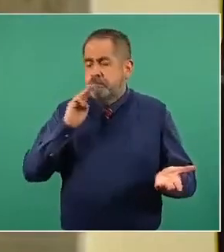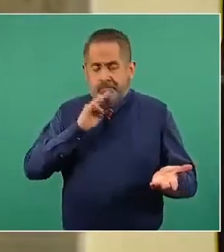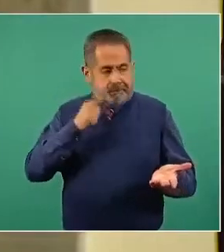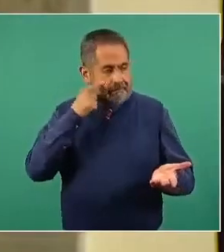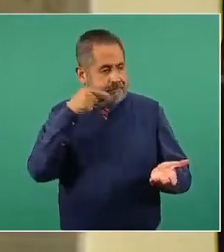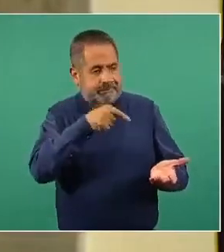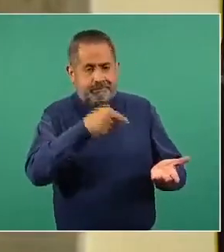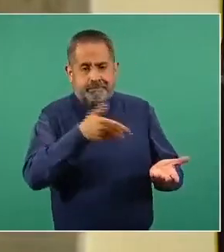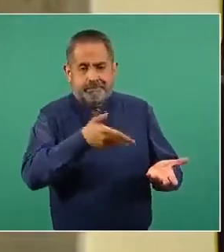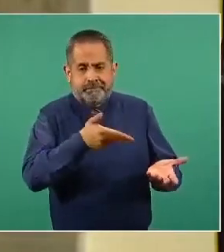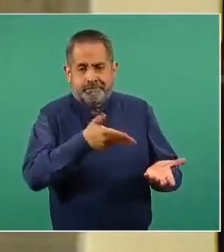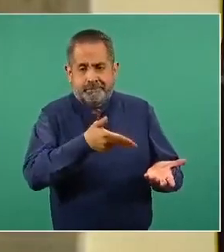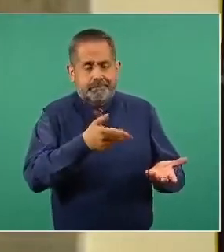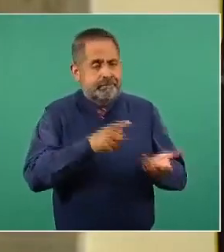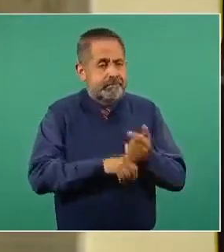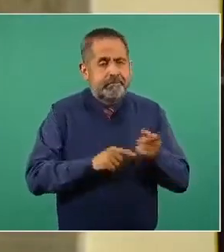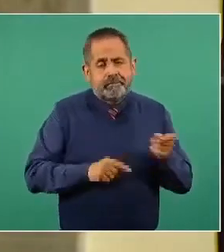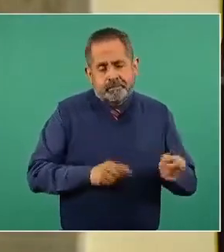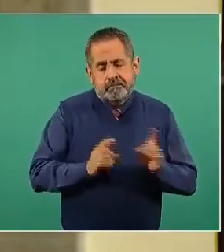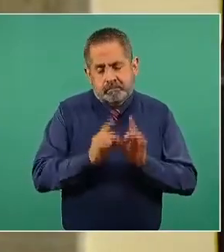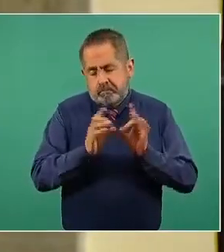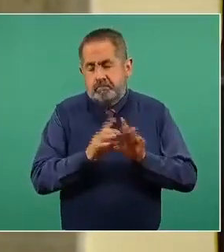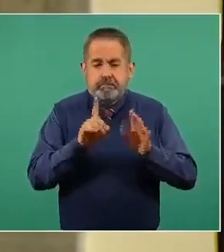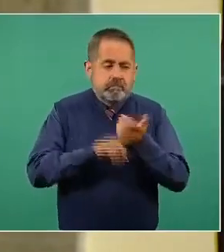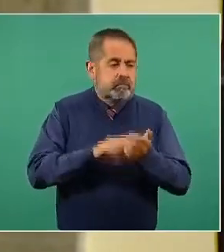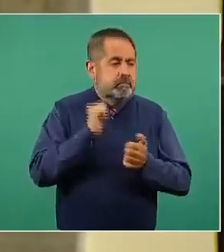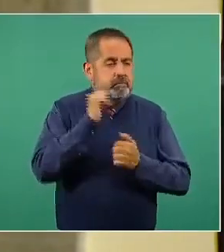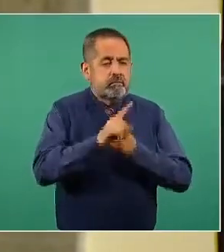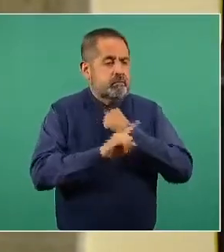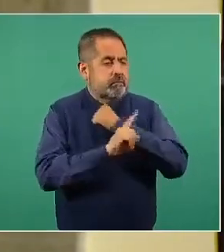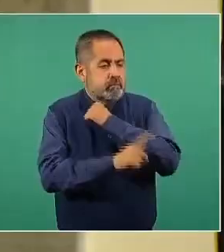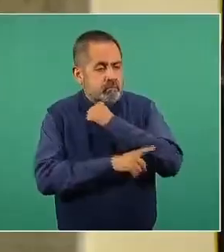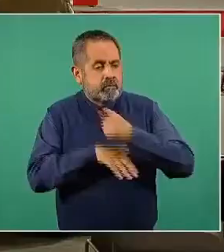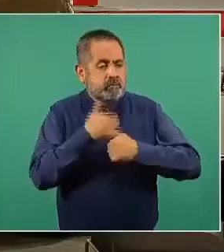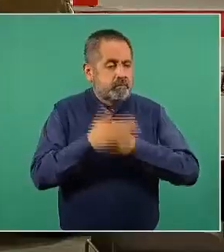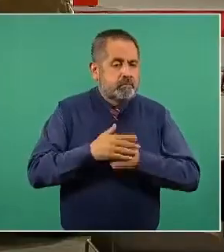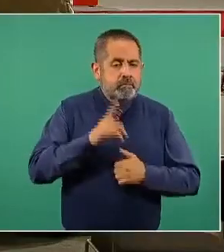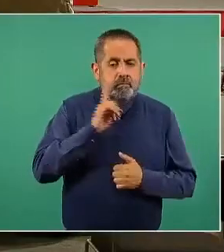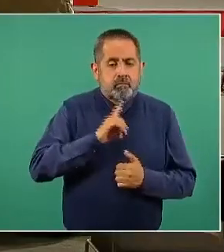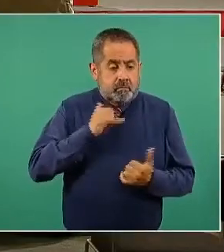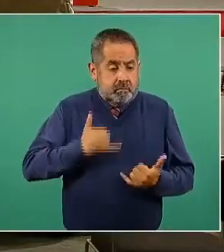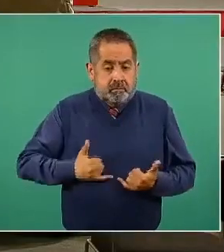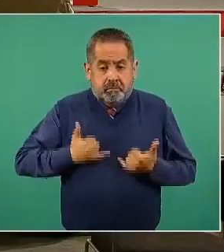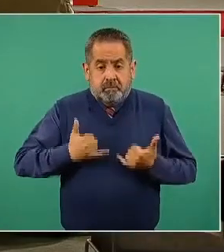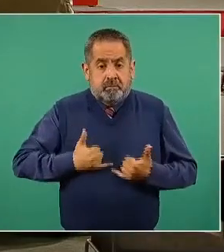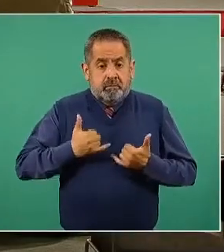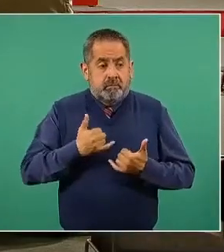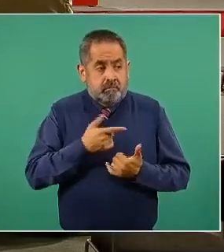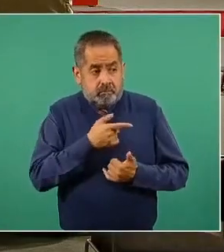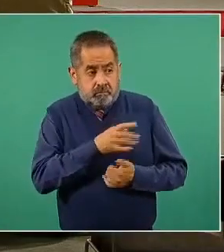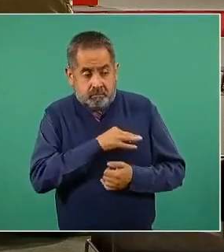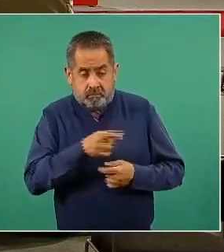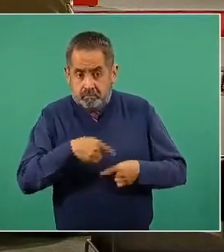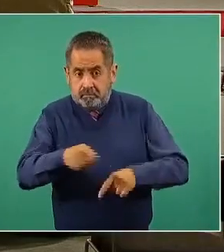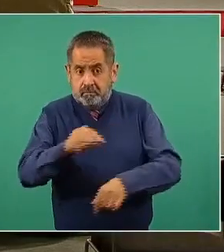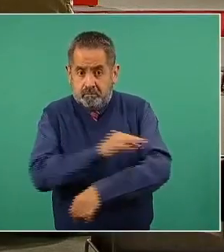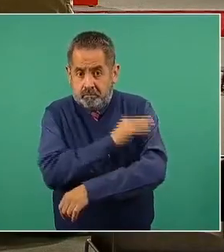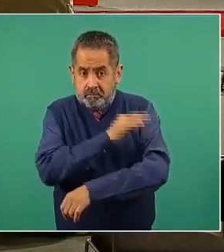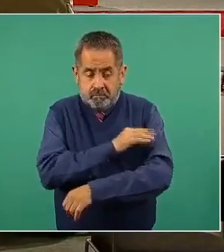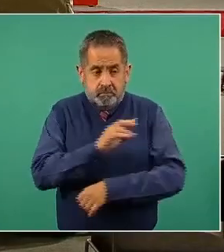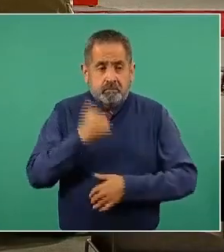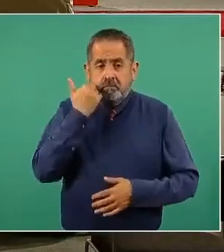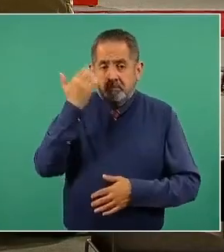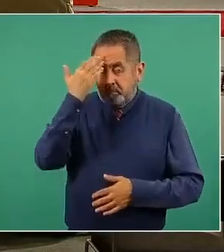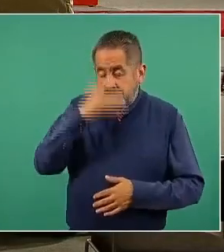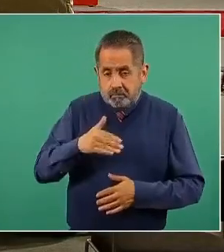pues han tenido pues una hija que está embarazada, que es adolescente, si se pueden vacunar. Quieren